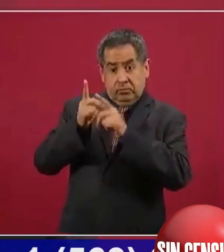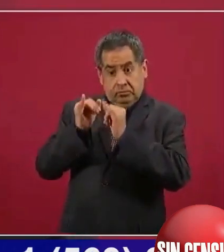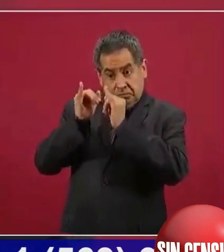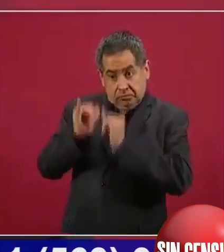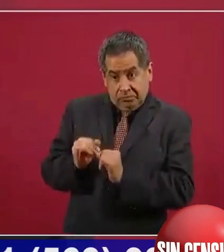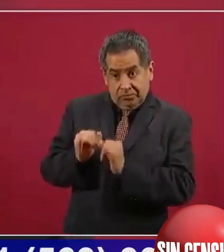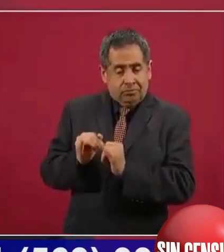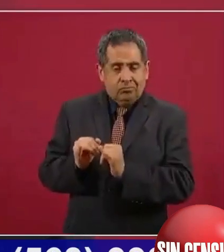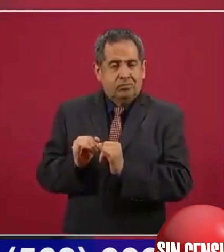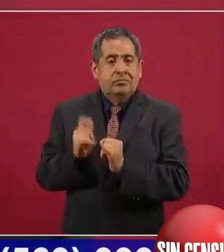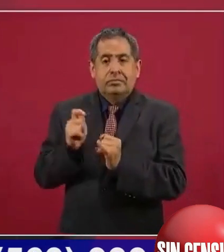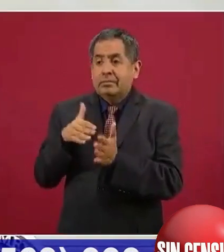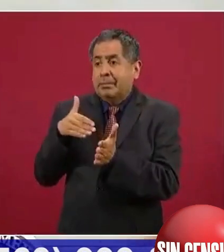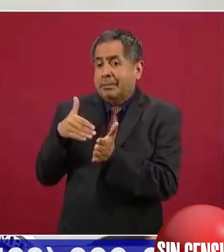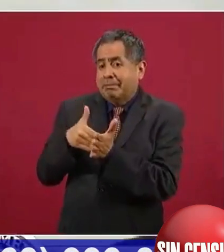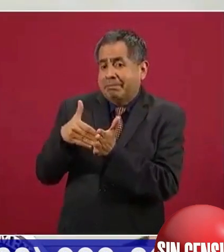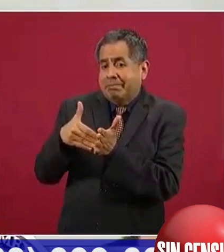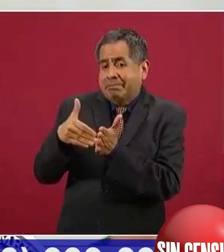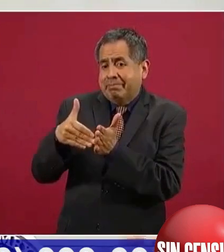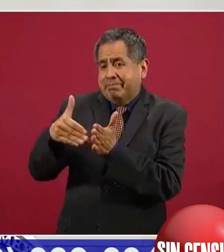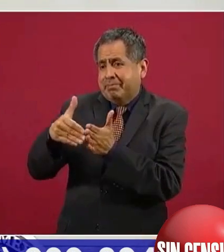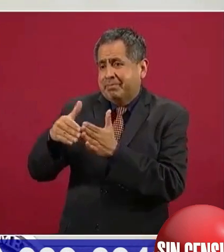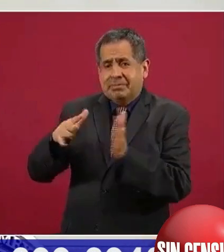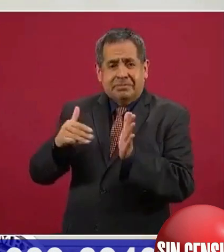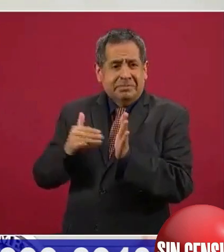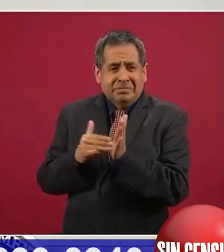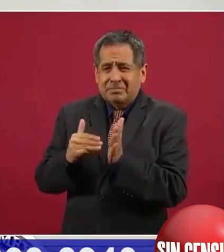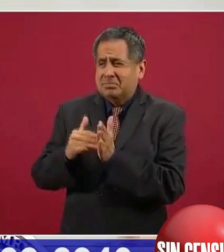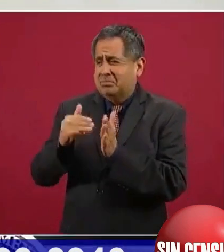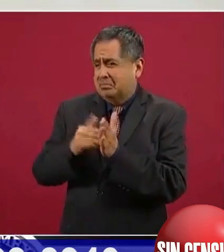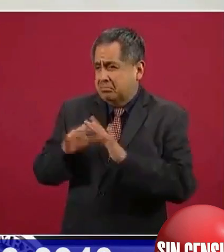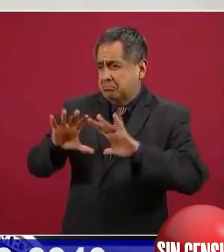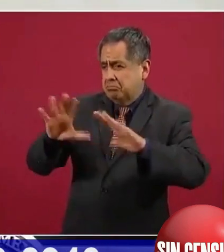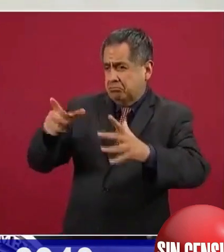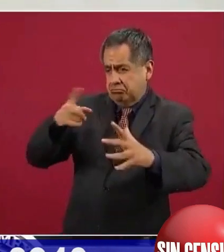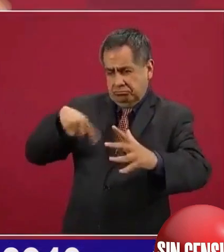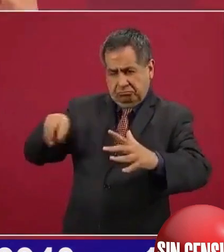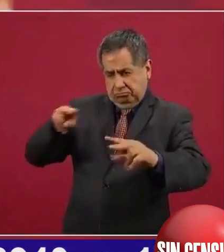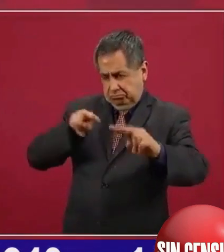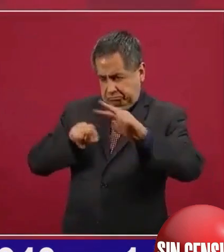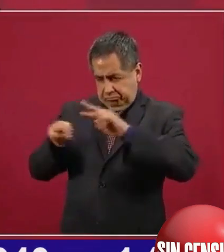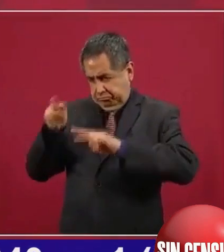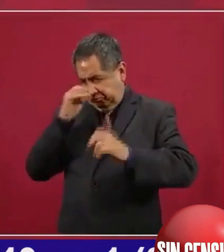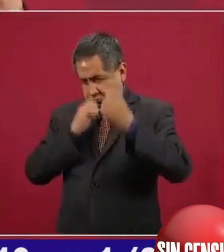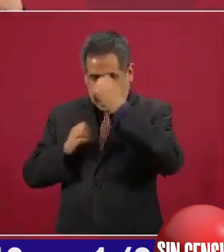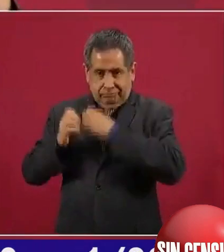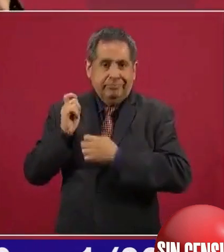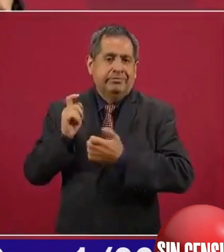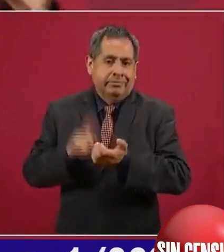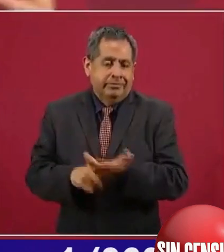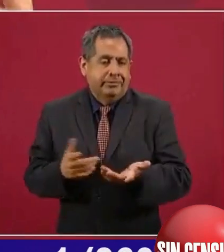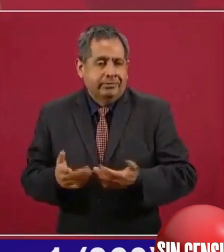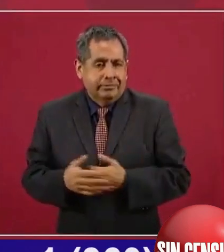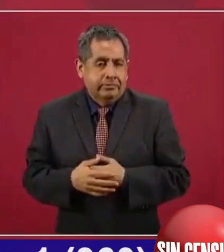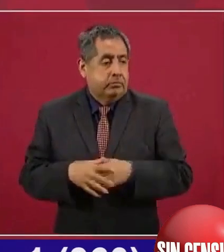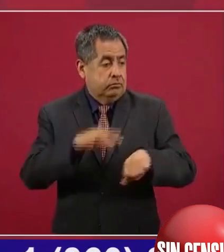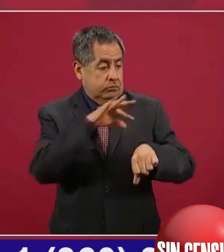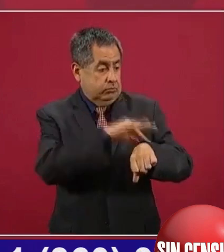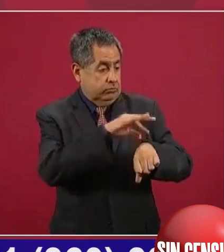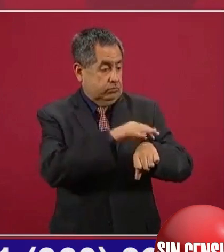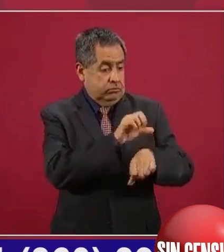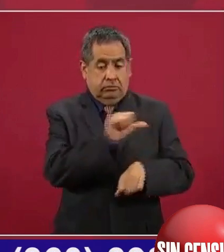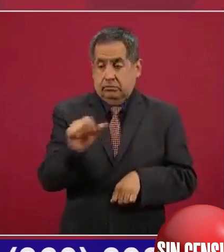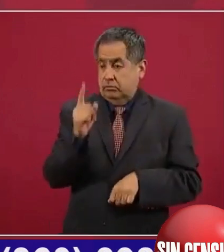compuesto de miles de personas, millones de personas. El paciente del epidemiólogo es el país en su